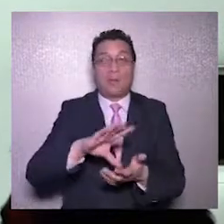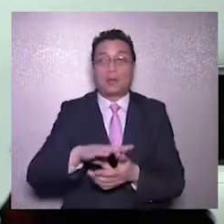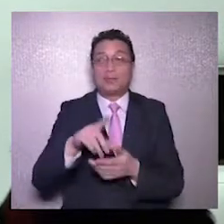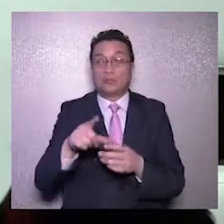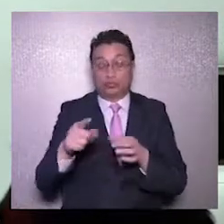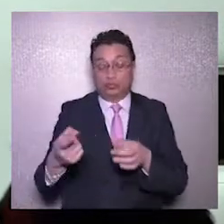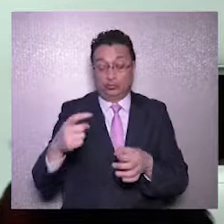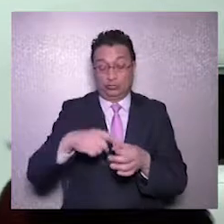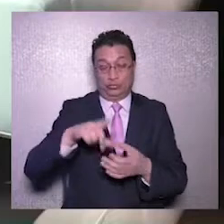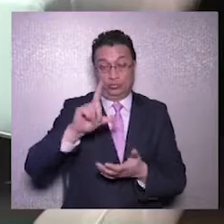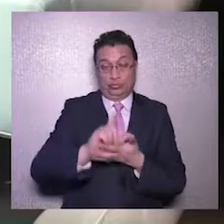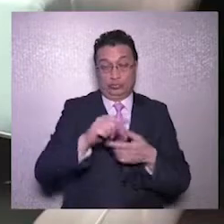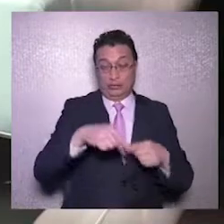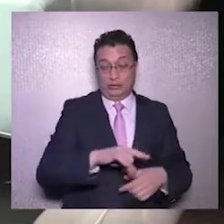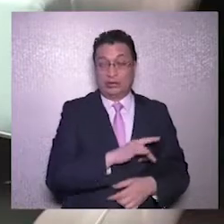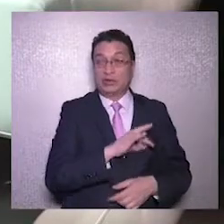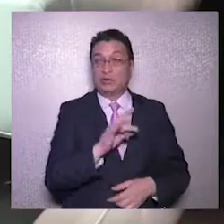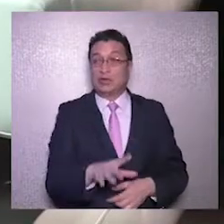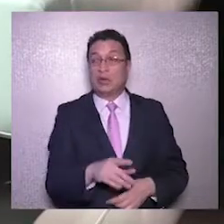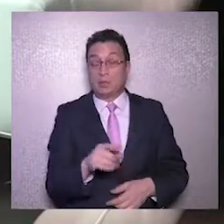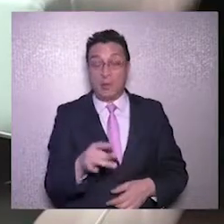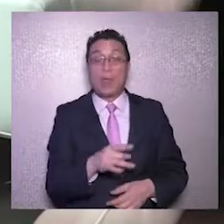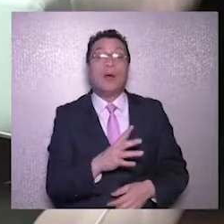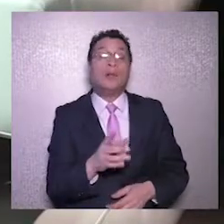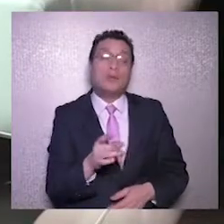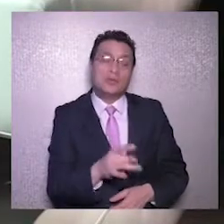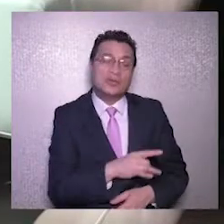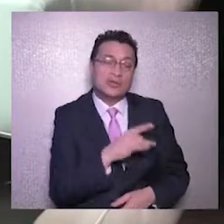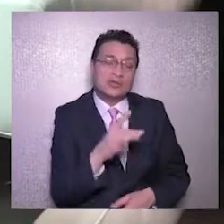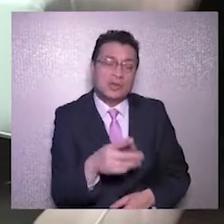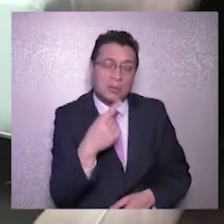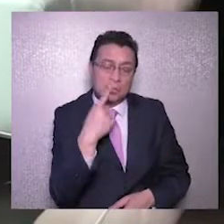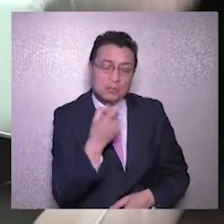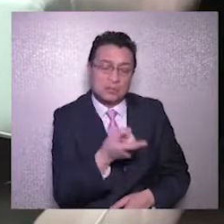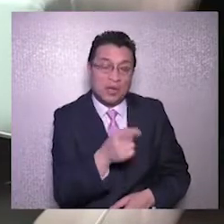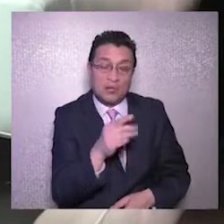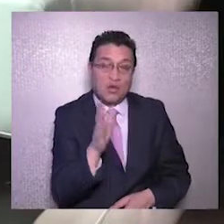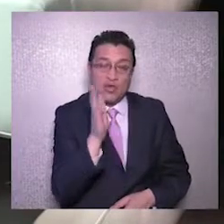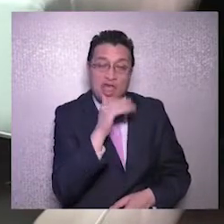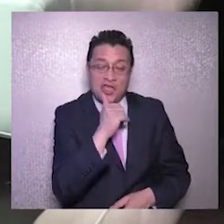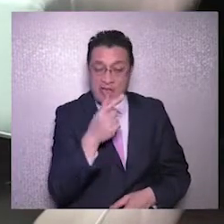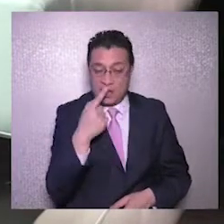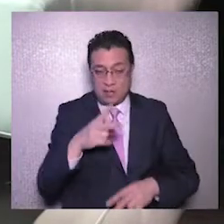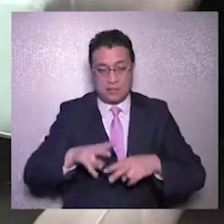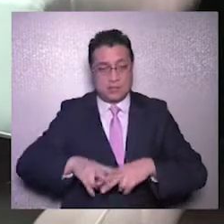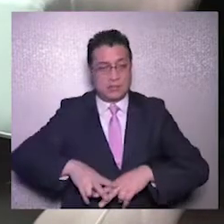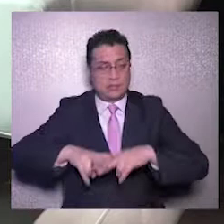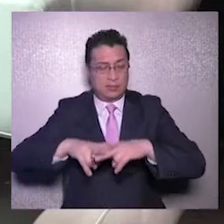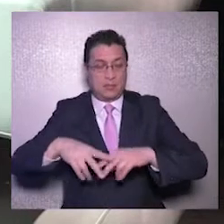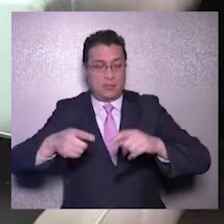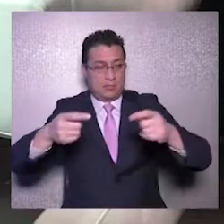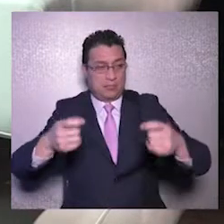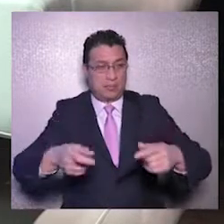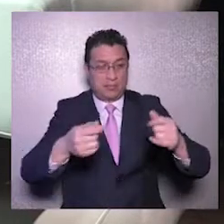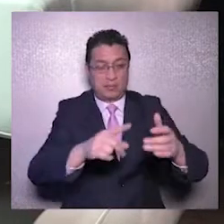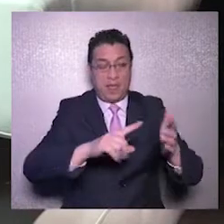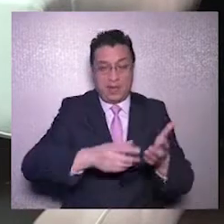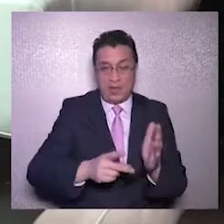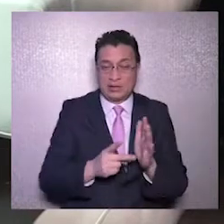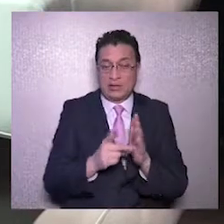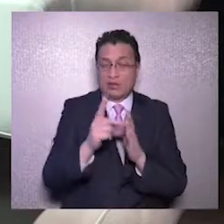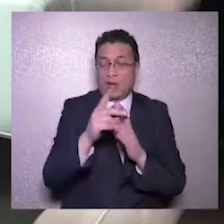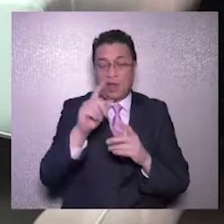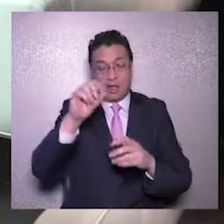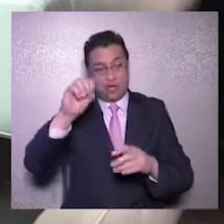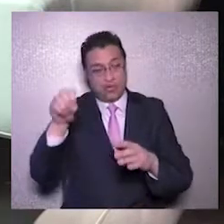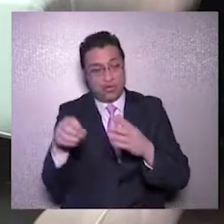acá. ¿Acaso en Chile no tenemos el capital o la capacidad de desarrollar también